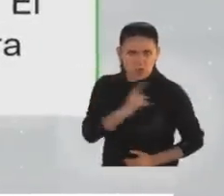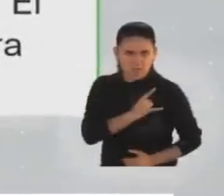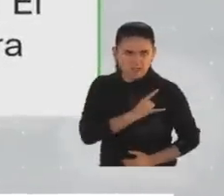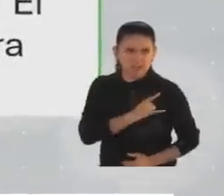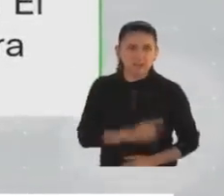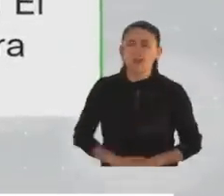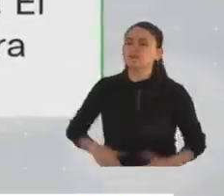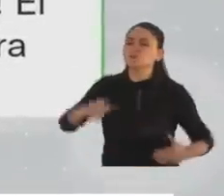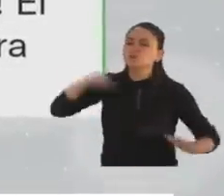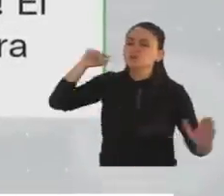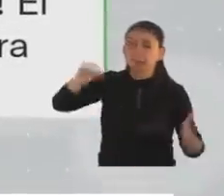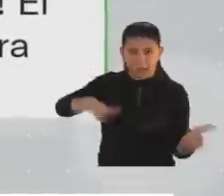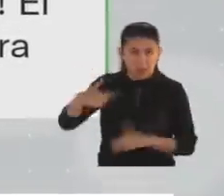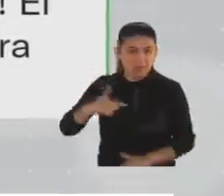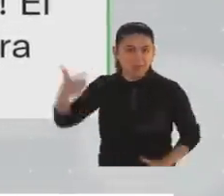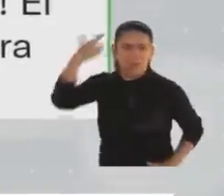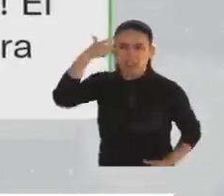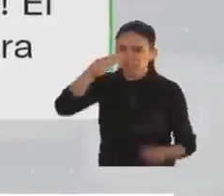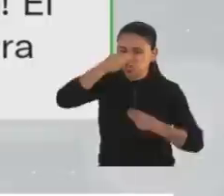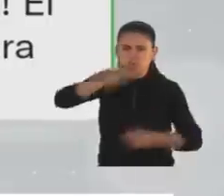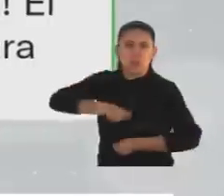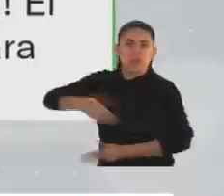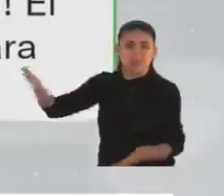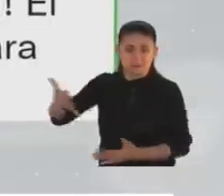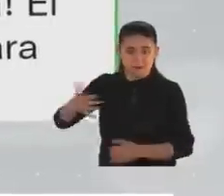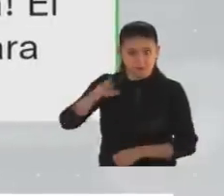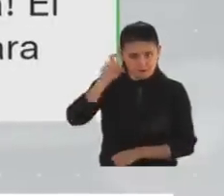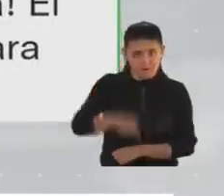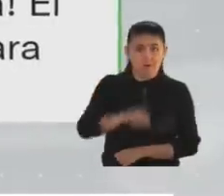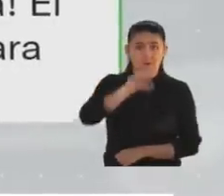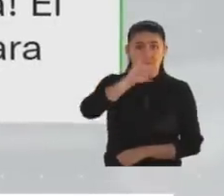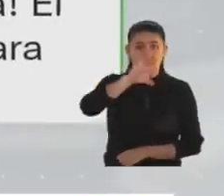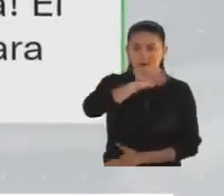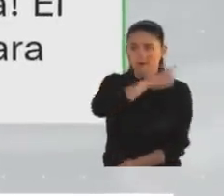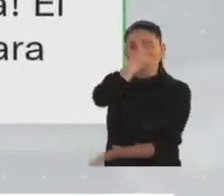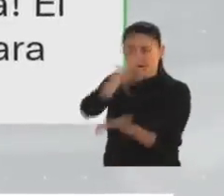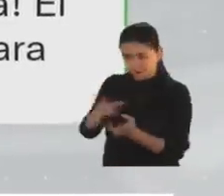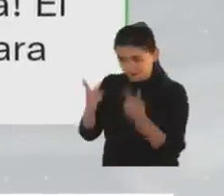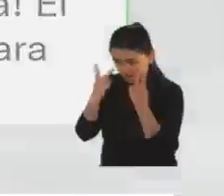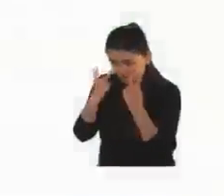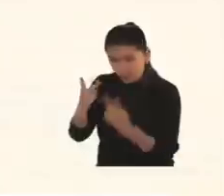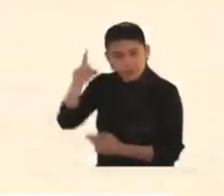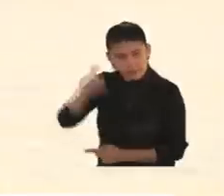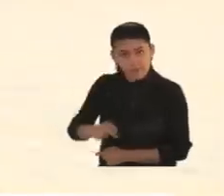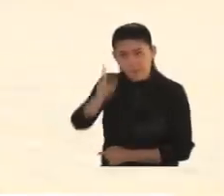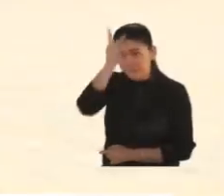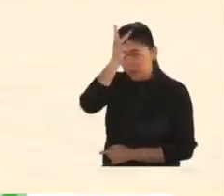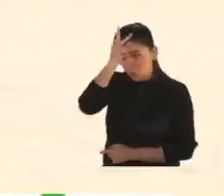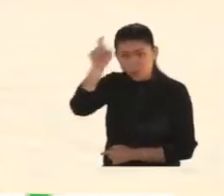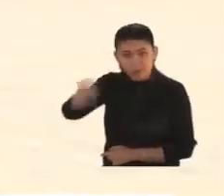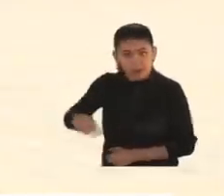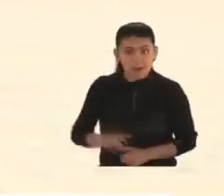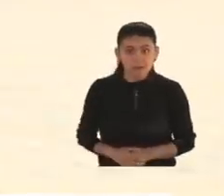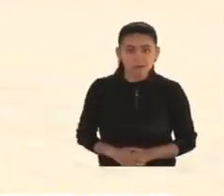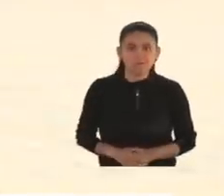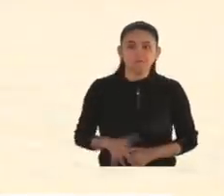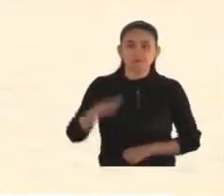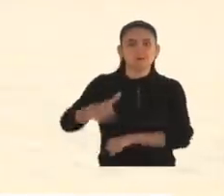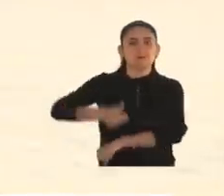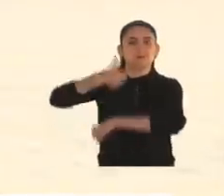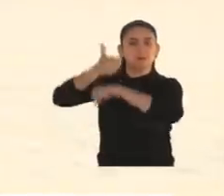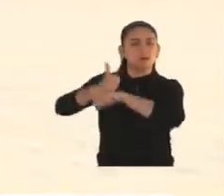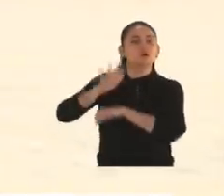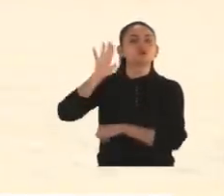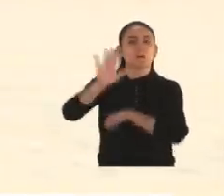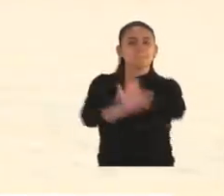"¡muera la inteligencia!". El Consejo Permanente de la OEA debe ser citado para examinar el caso de Perú. El presidente del Consejo de Ministros de Perú,